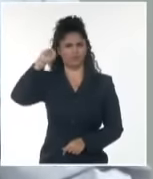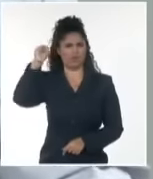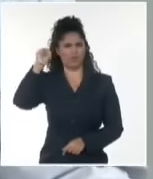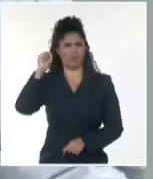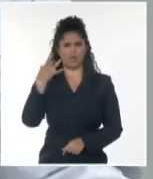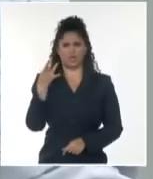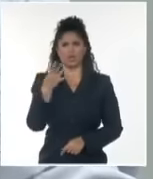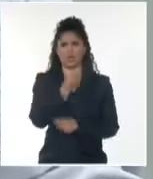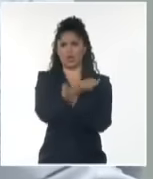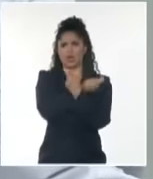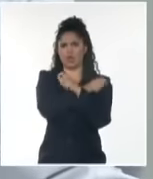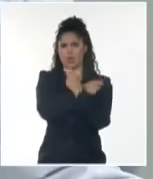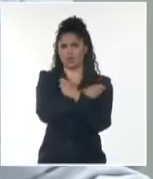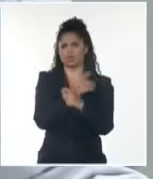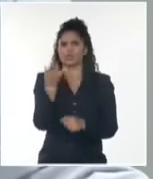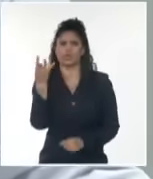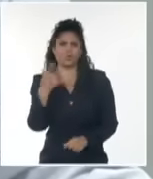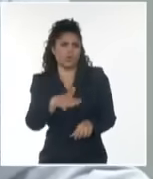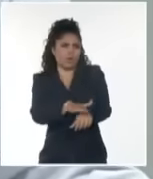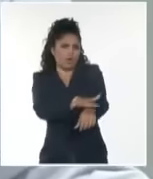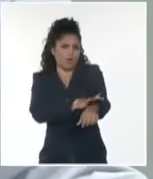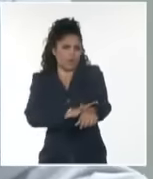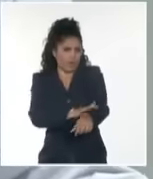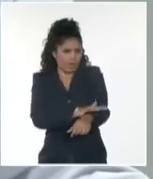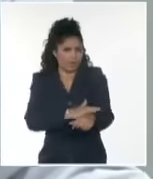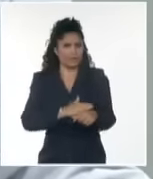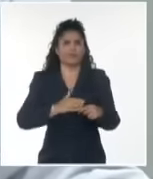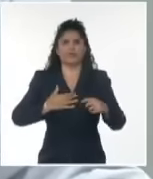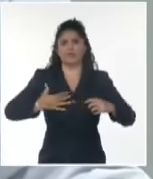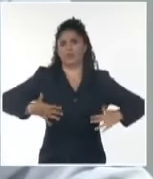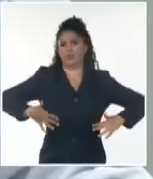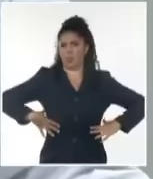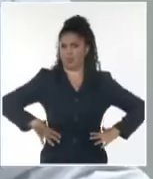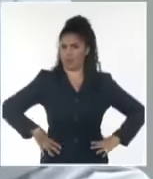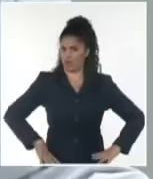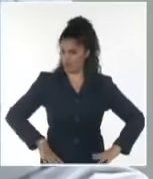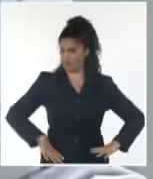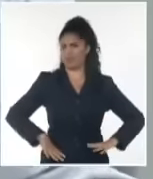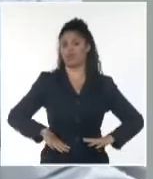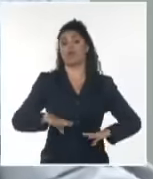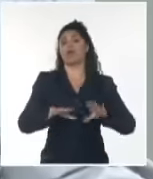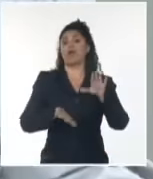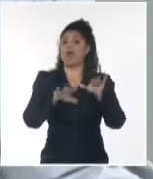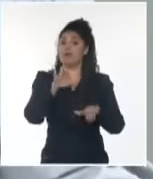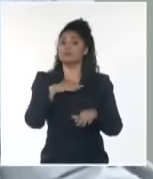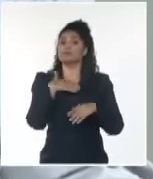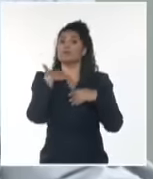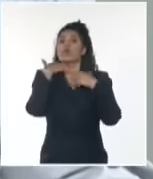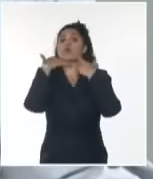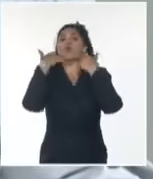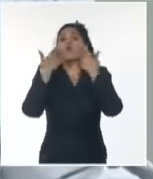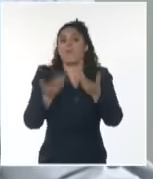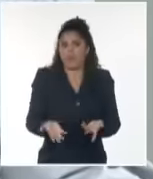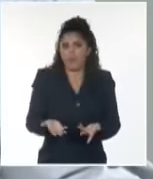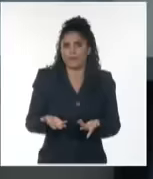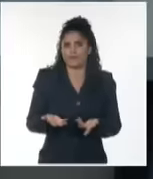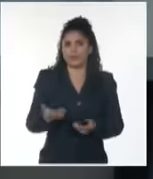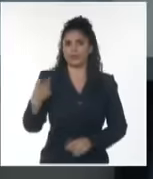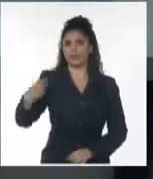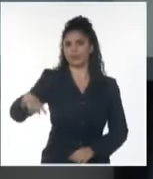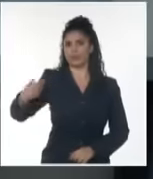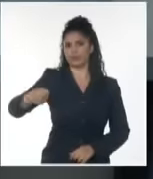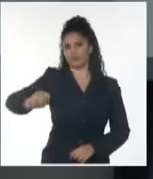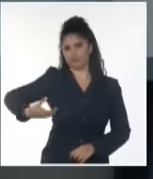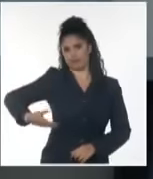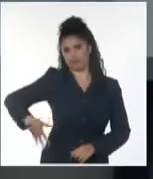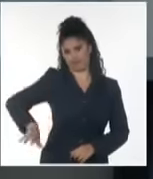musculares, articulares. En ocasiones también se pueden producir vómitos y diarrea. Que ustedes están viendo, que yo estoy hablando de